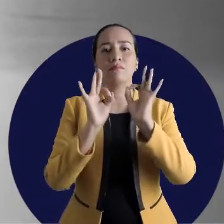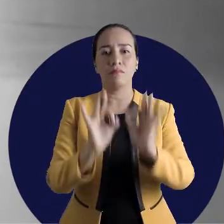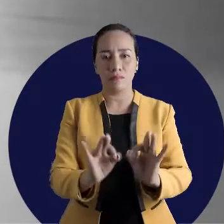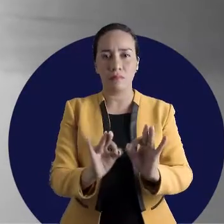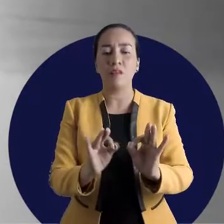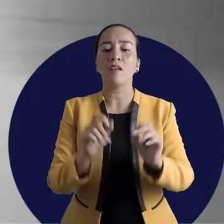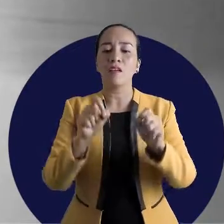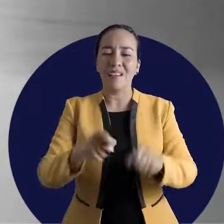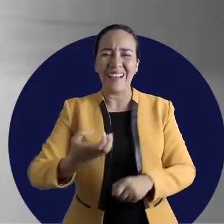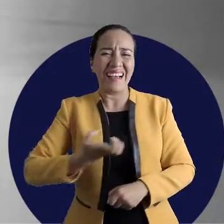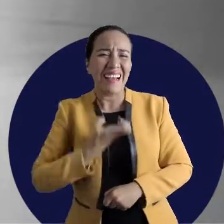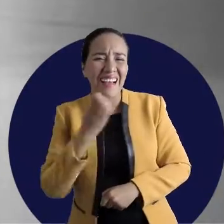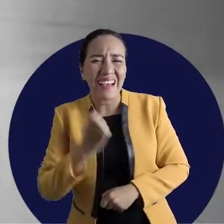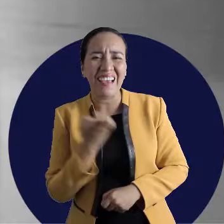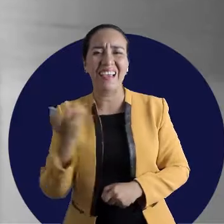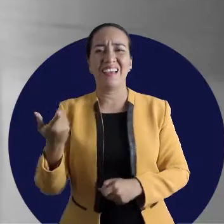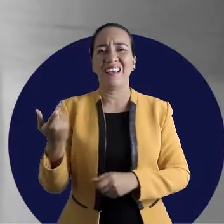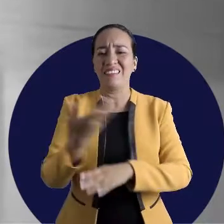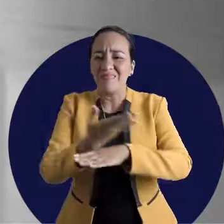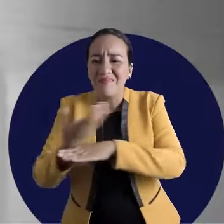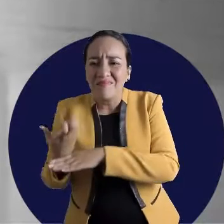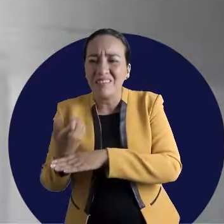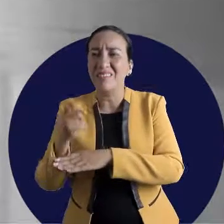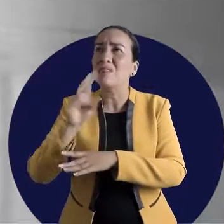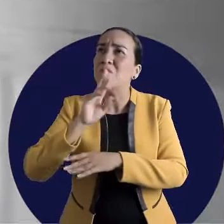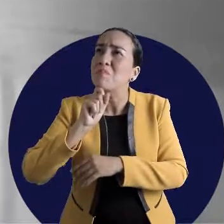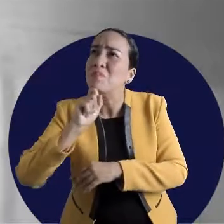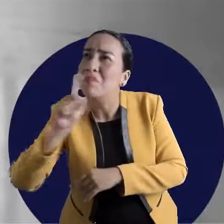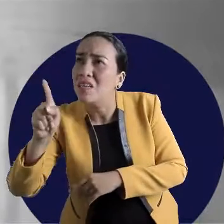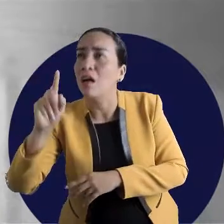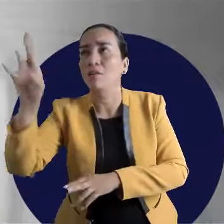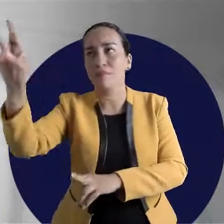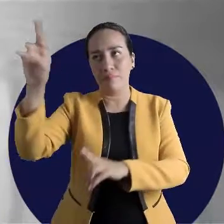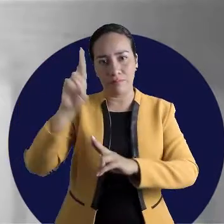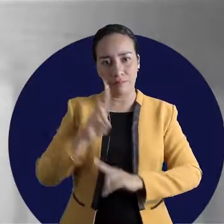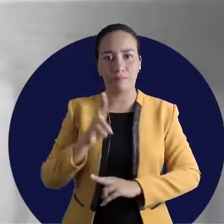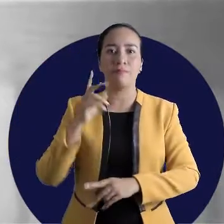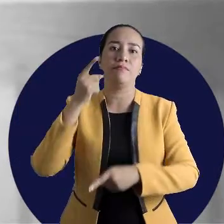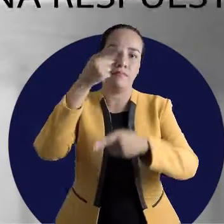Pudiendo presentar reclamaciones y recibiendo una respuesta oportuna.